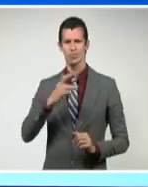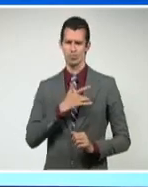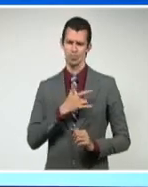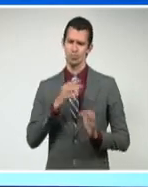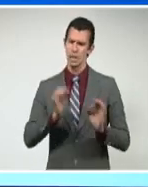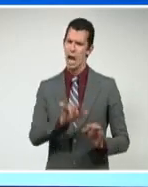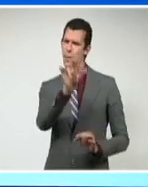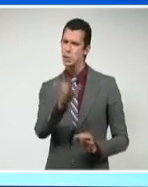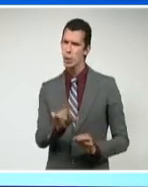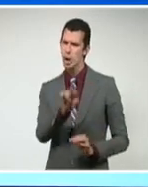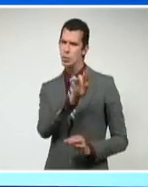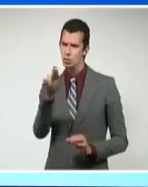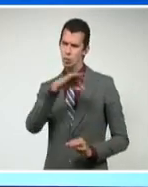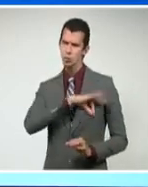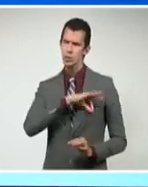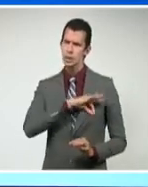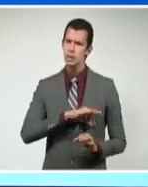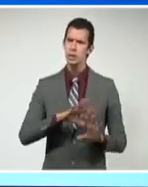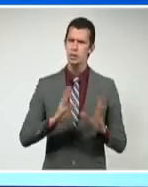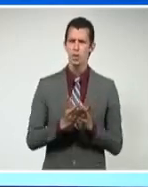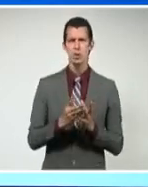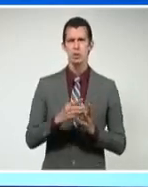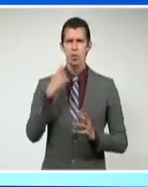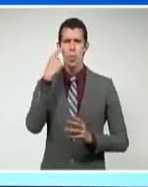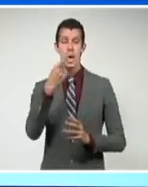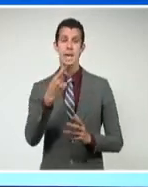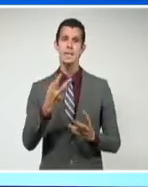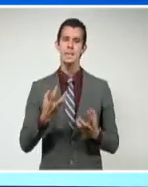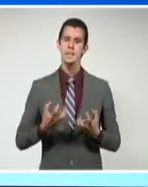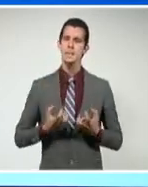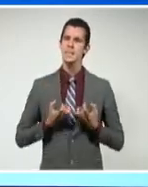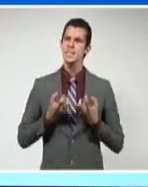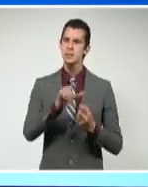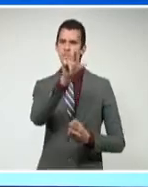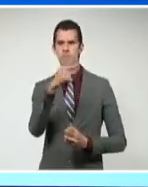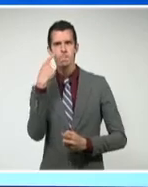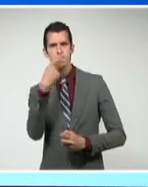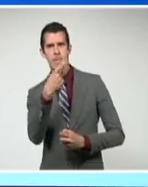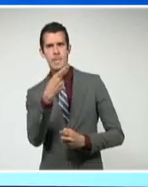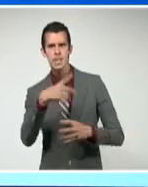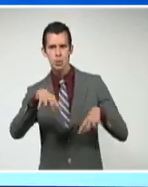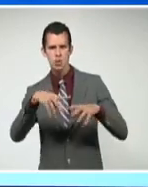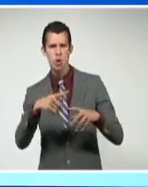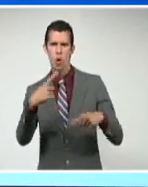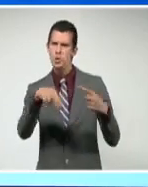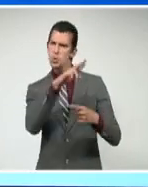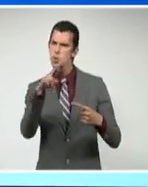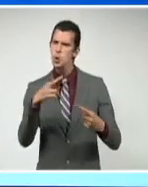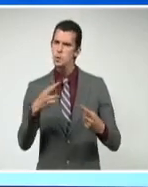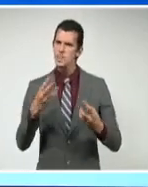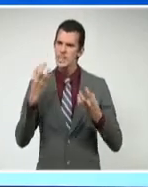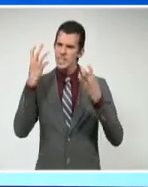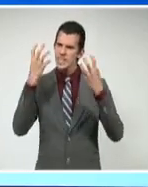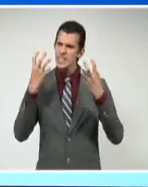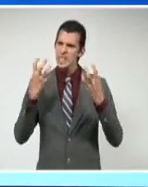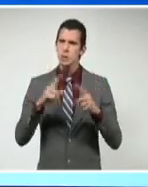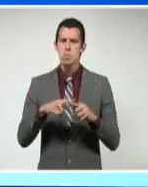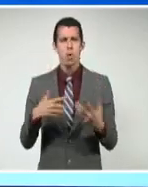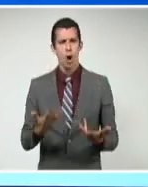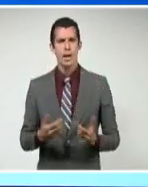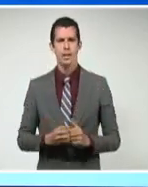gente buena en este país, le arde la sangre cuando los ve. Y mucha gente está exigiendo una respuesta severa y acorde a lo